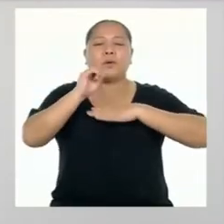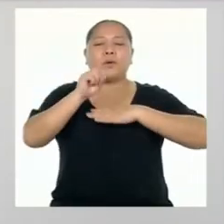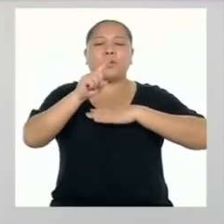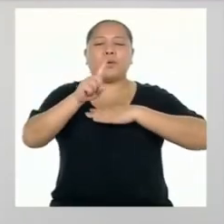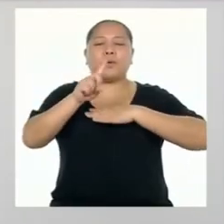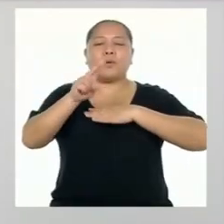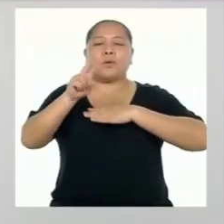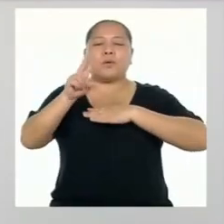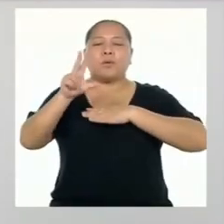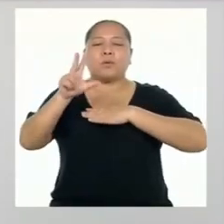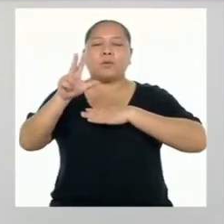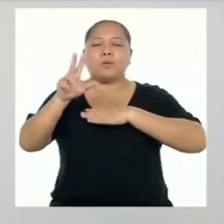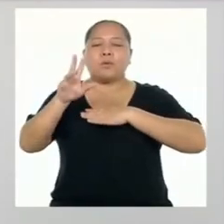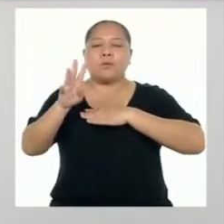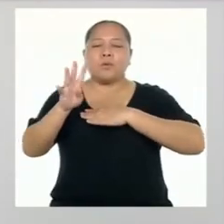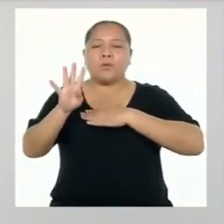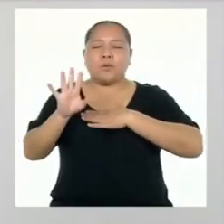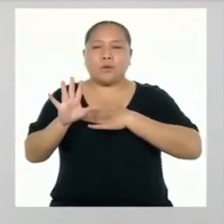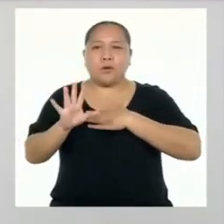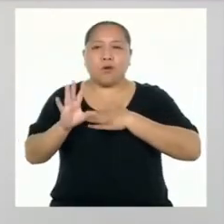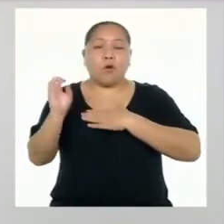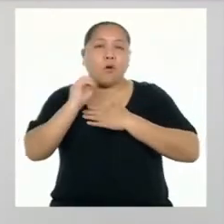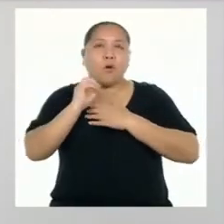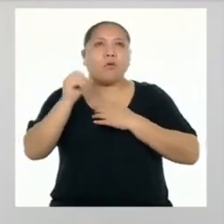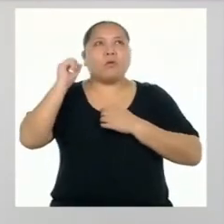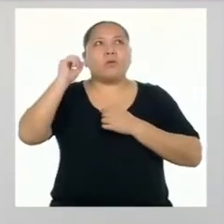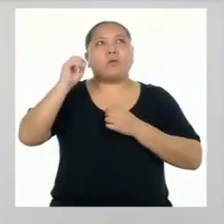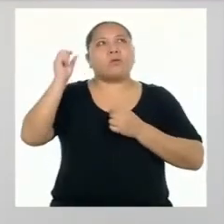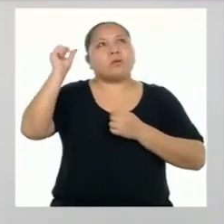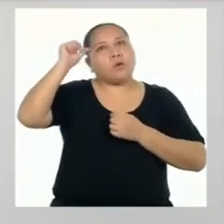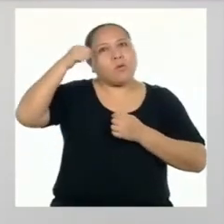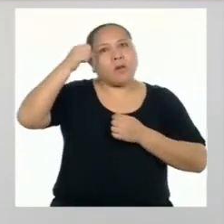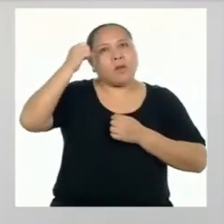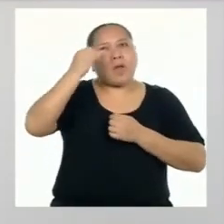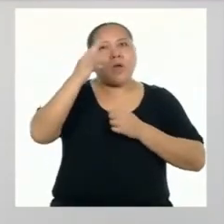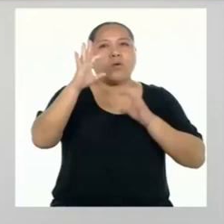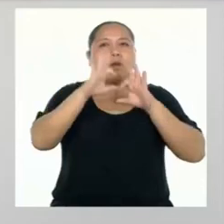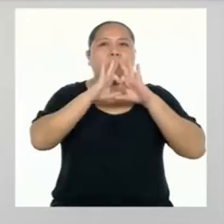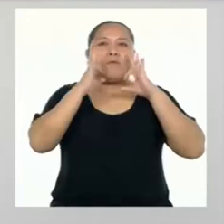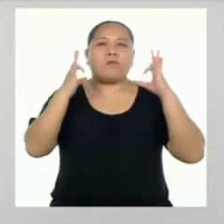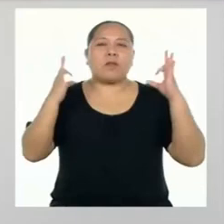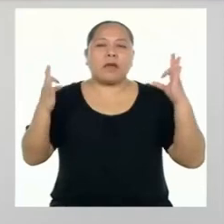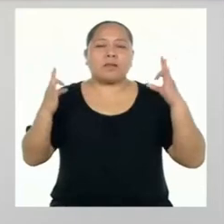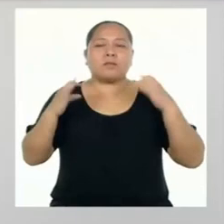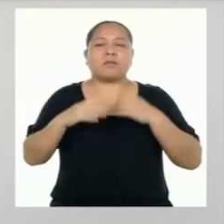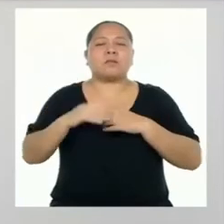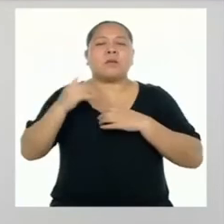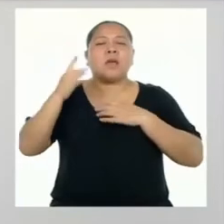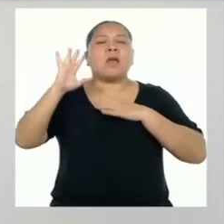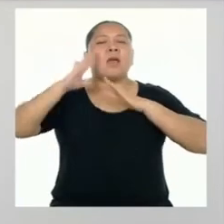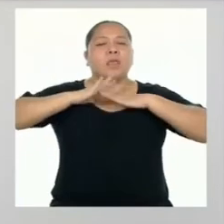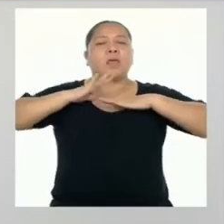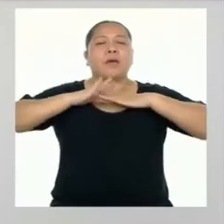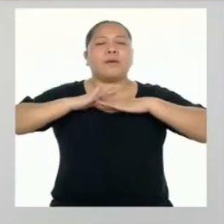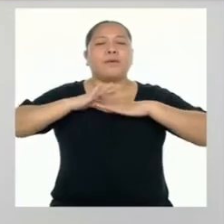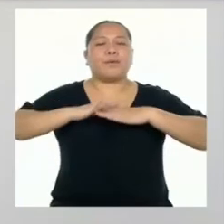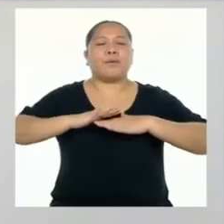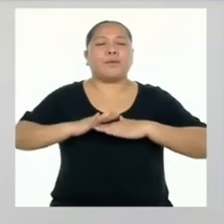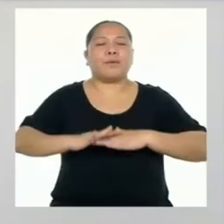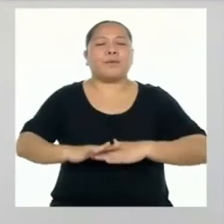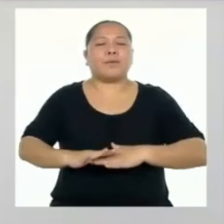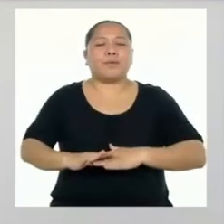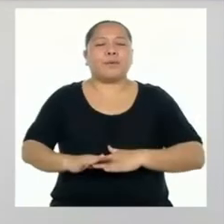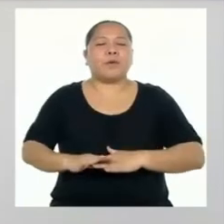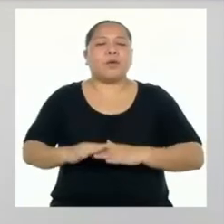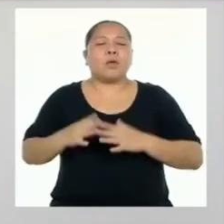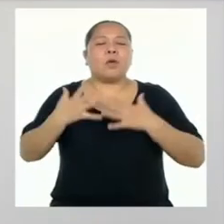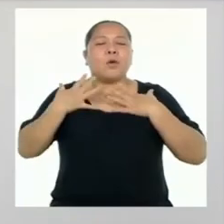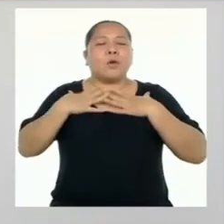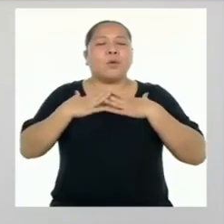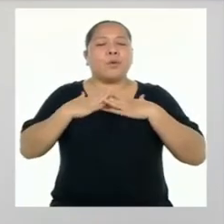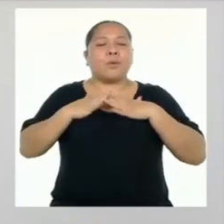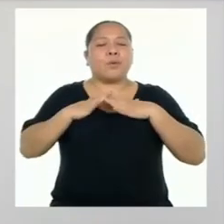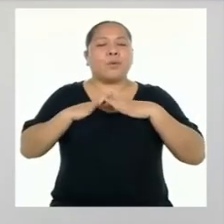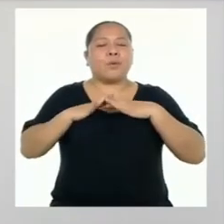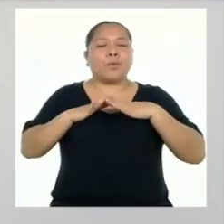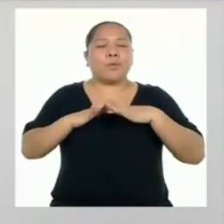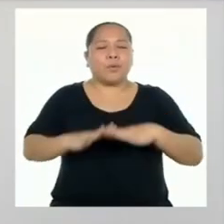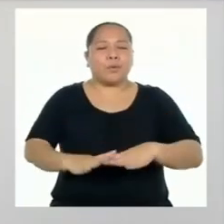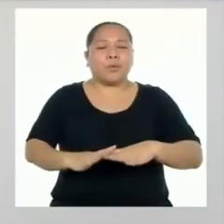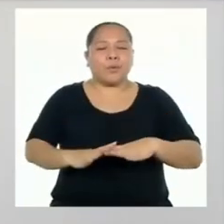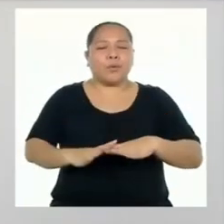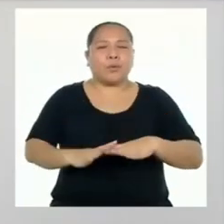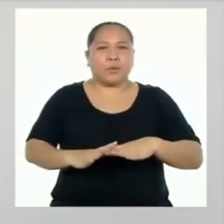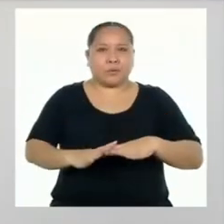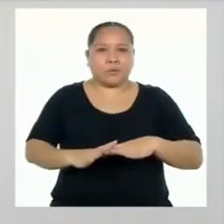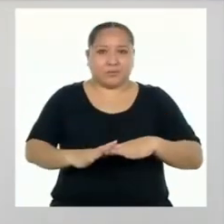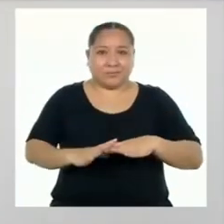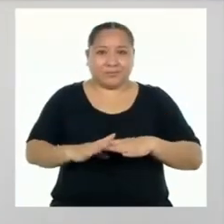palabra como tranquilízate, calma, entre otras, que te ayuden a disminuir el enojo. No olvides que